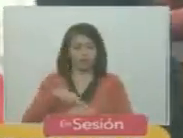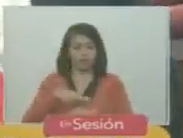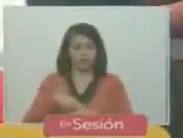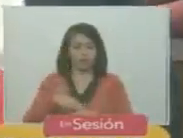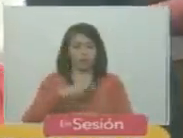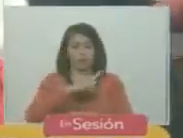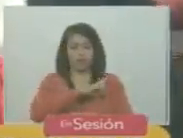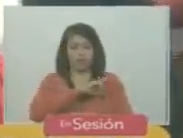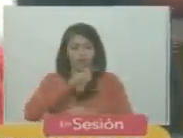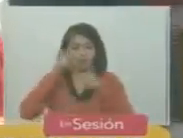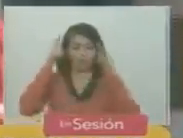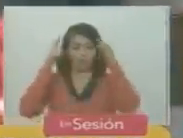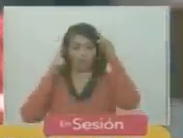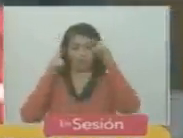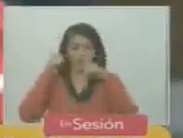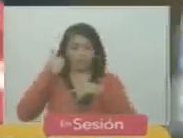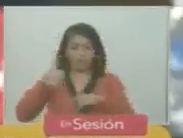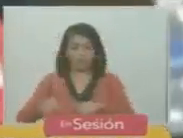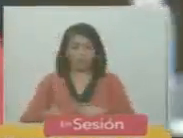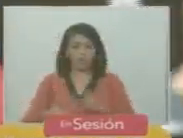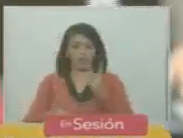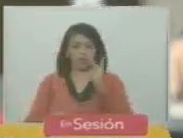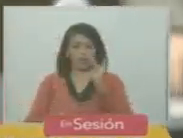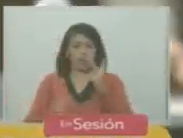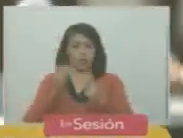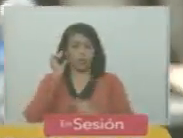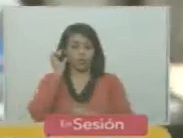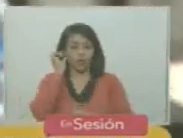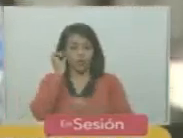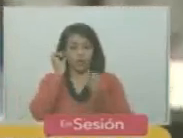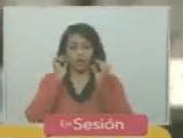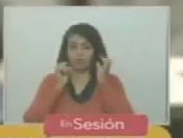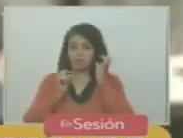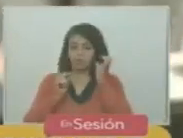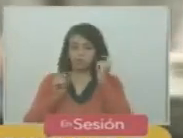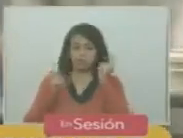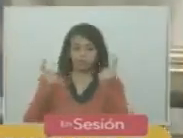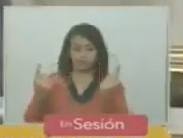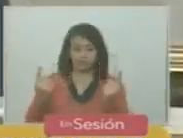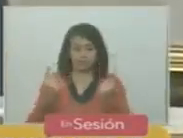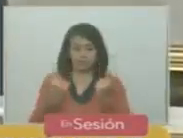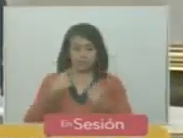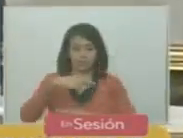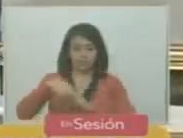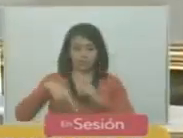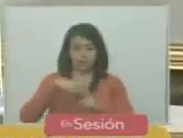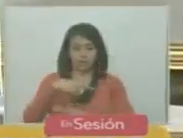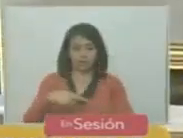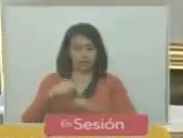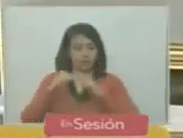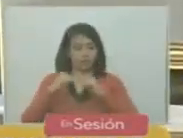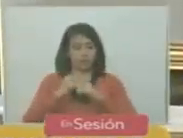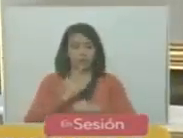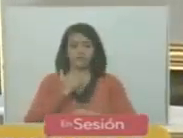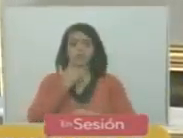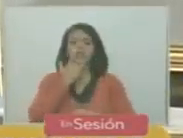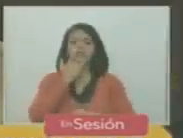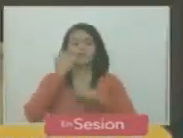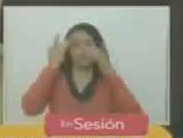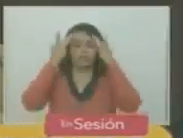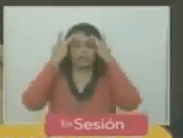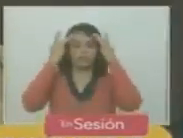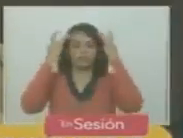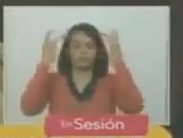al comandante eterno Hugo Chávez, es que dos mujeres revolucionarias, aguerridas, valientes, inteligentes